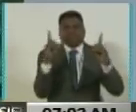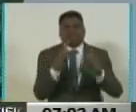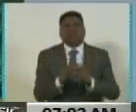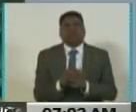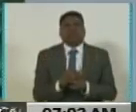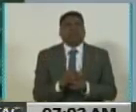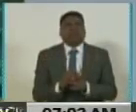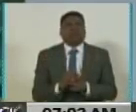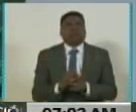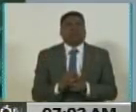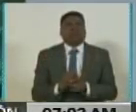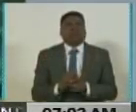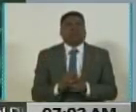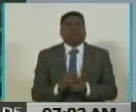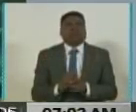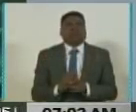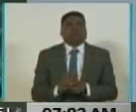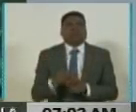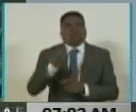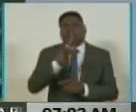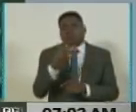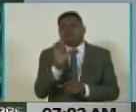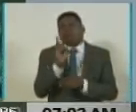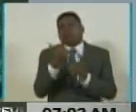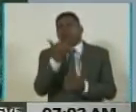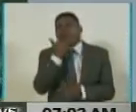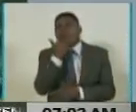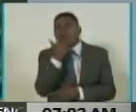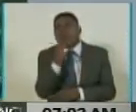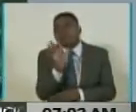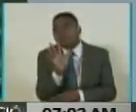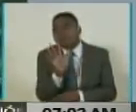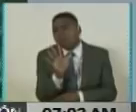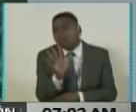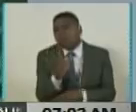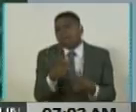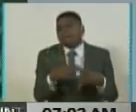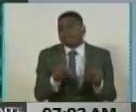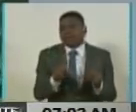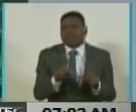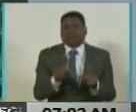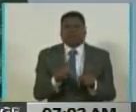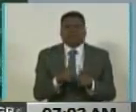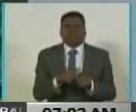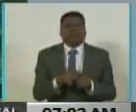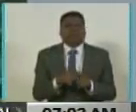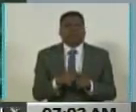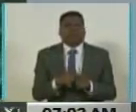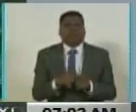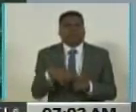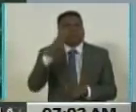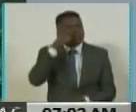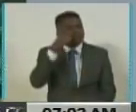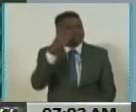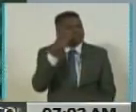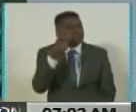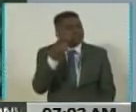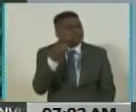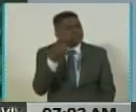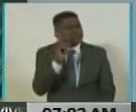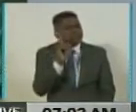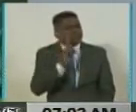he leído, quizás estoy equivocada, de que el pueblo como tal perciba que los mediadores no funcionaron, pero sin embargo la oposición